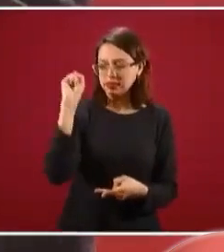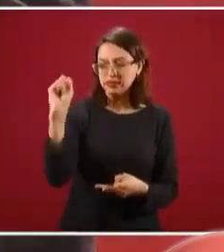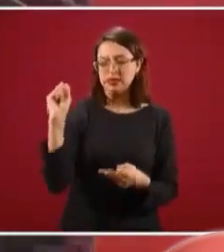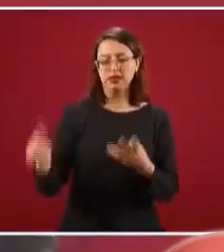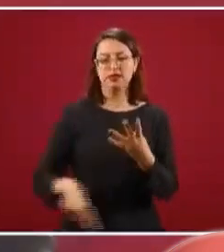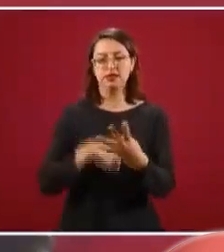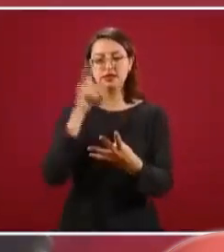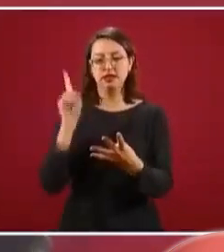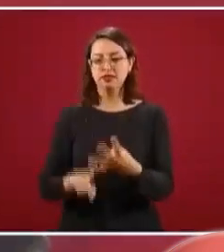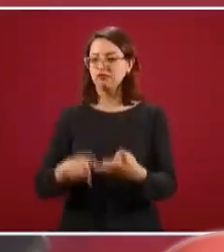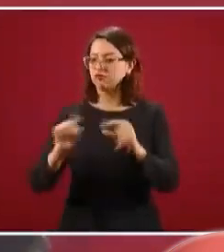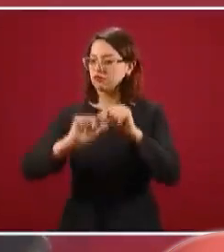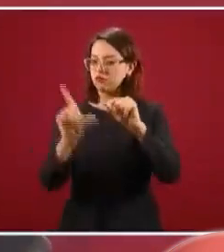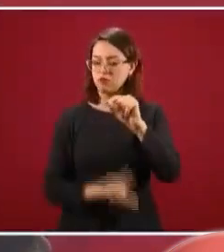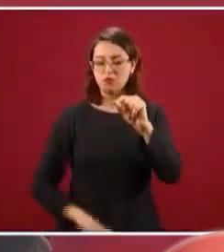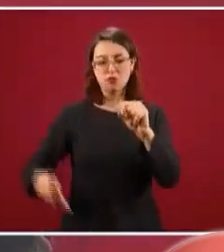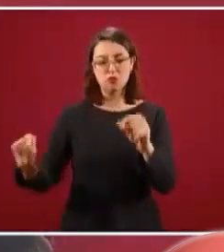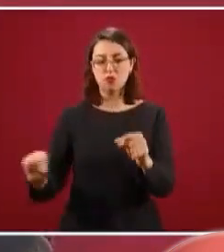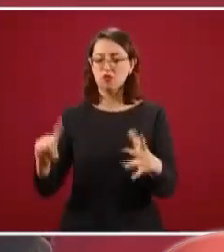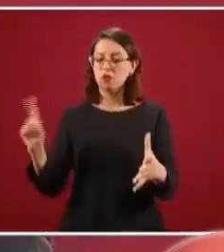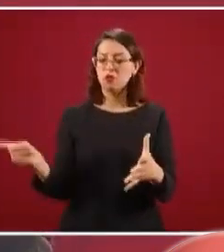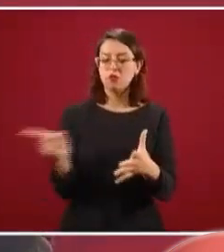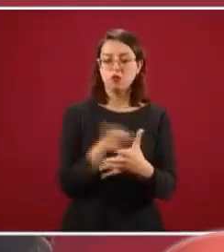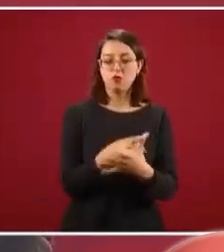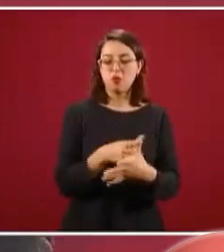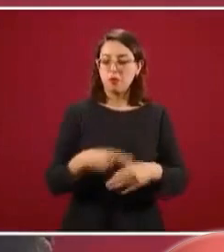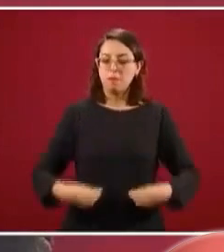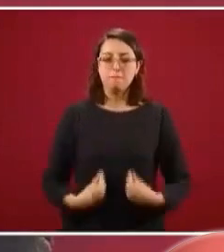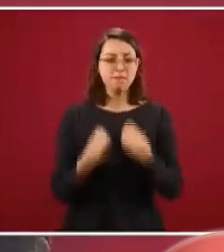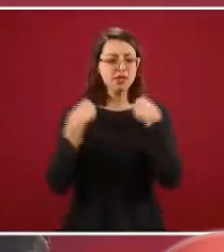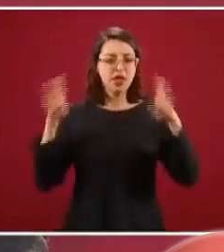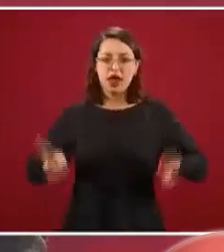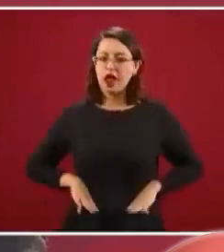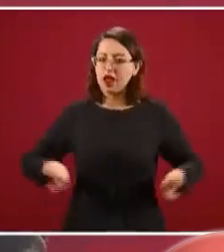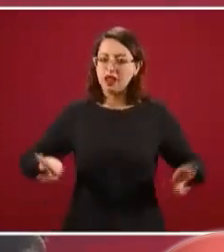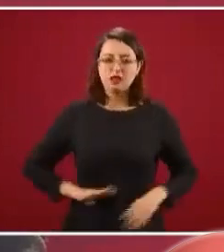democracia en el país, democracia como forma de vida.